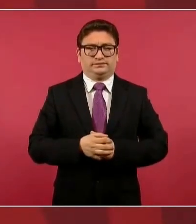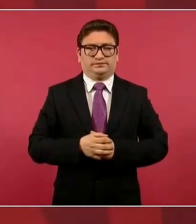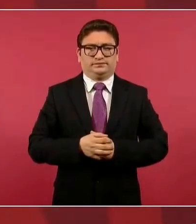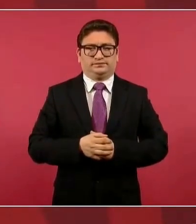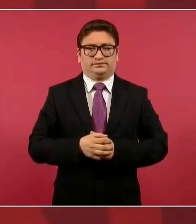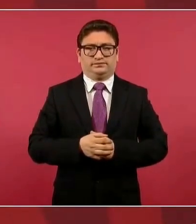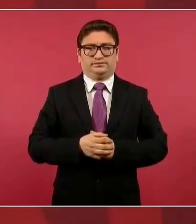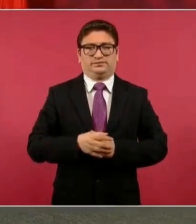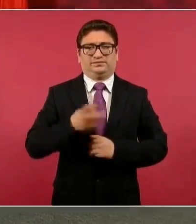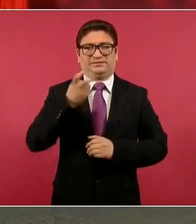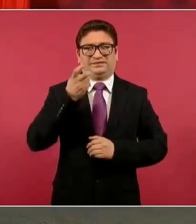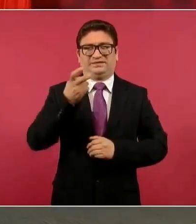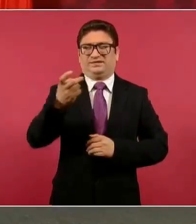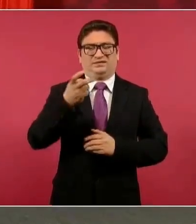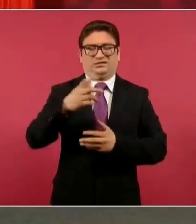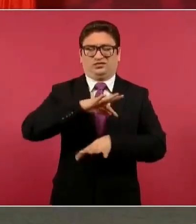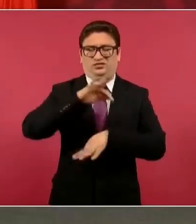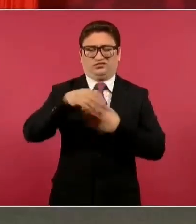Fue la piñata, pues.